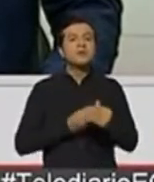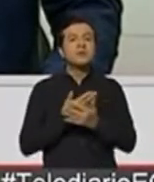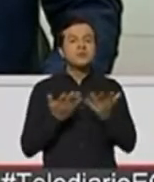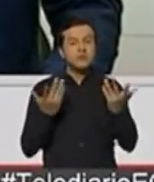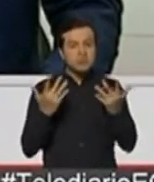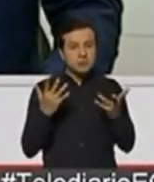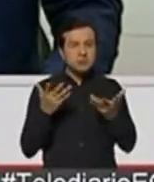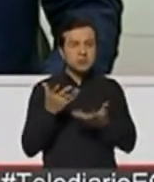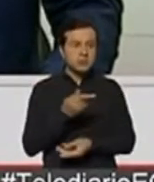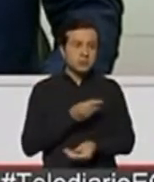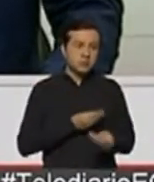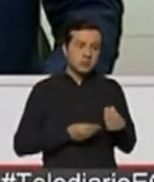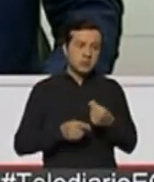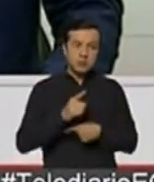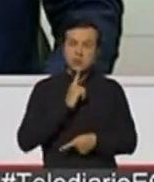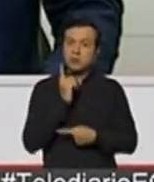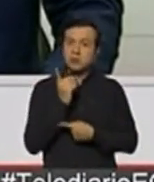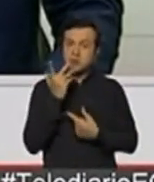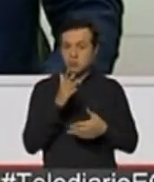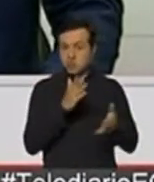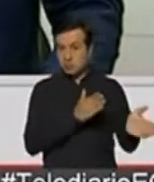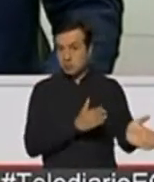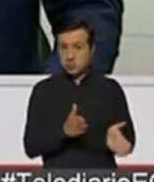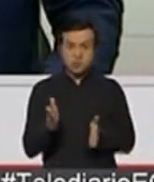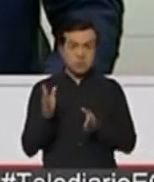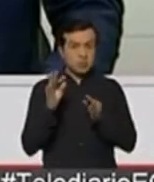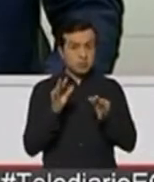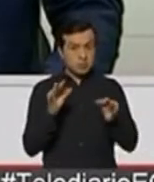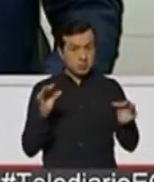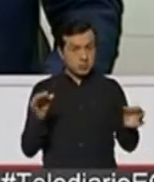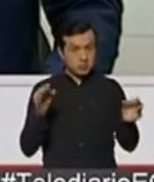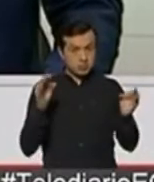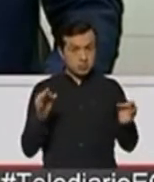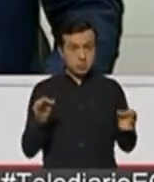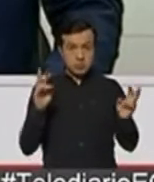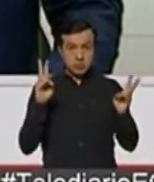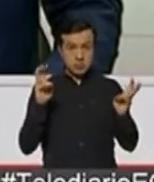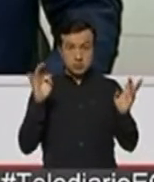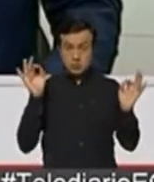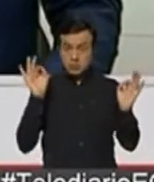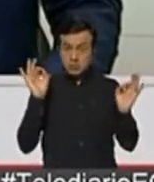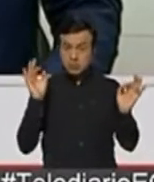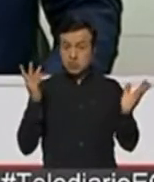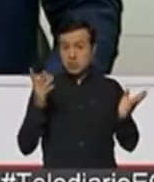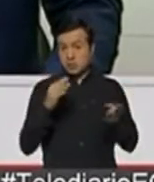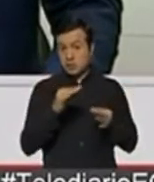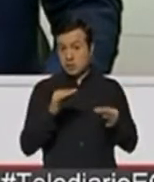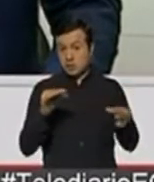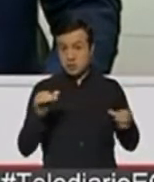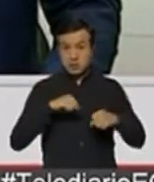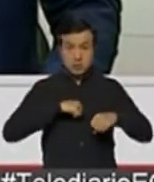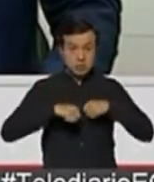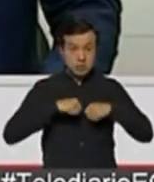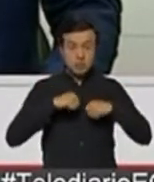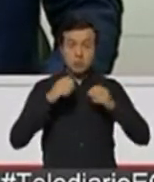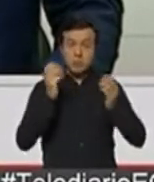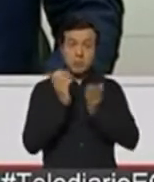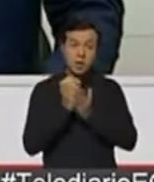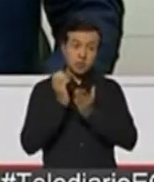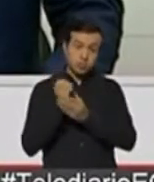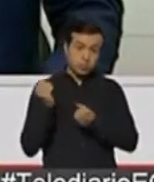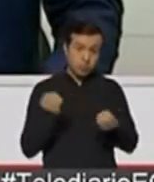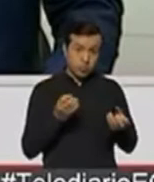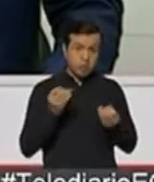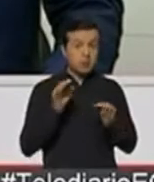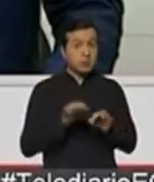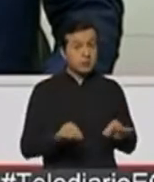de infraestructura que sea eficiente en materia energética, eficiente en gestión de desechos,